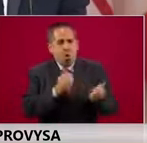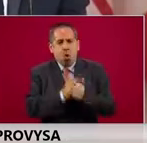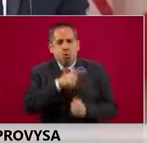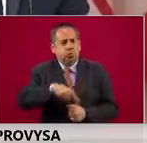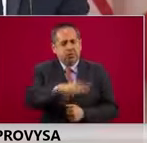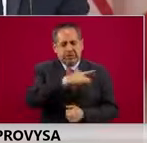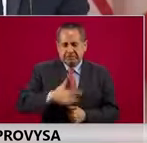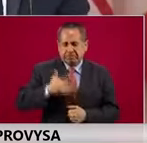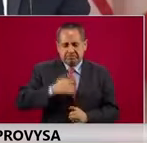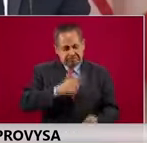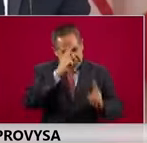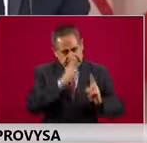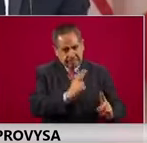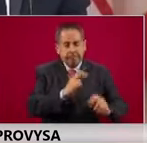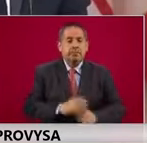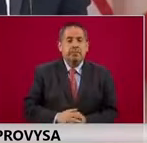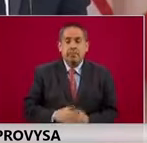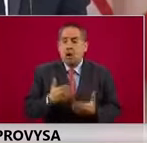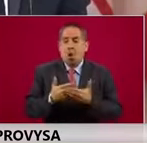vamos a irnos sobre el tema